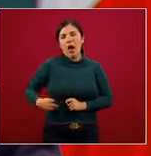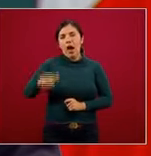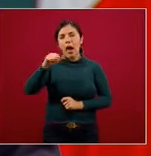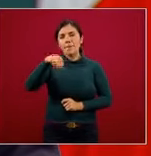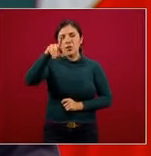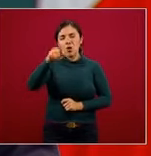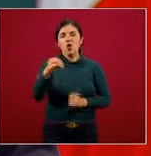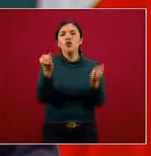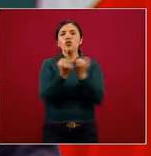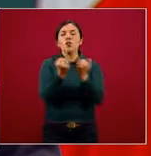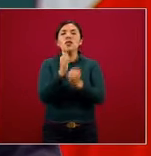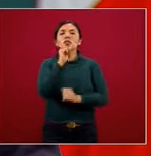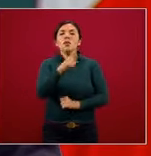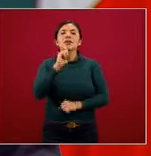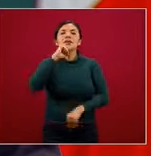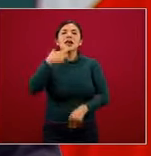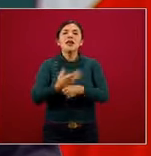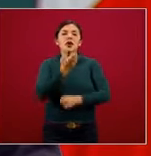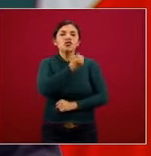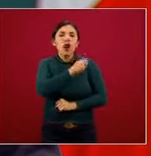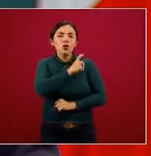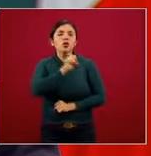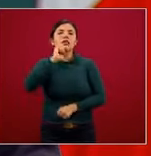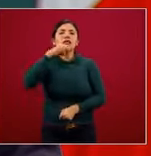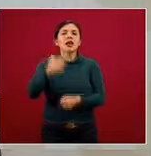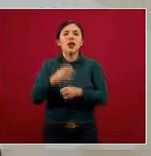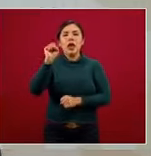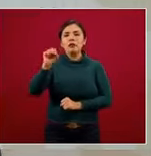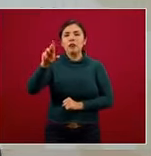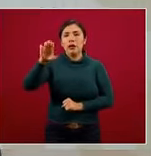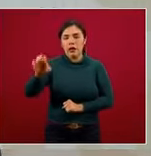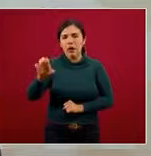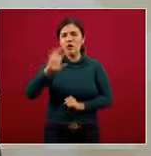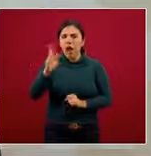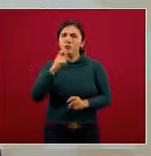luego al secretario de Salud y al secretario de Relaciones Exteriores para